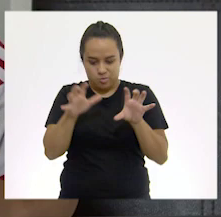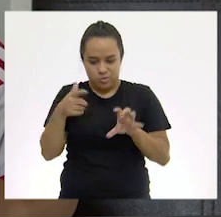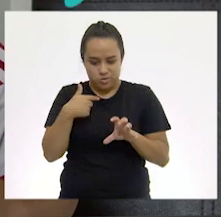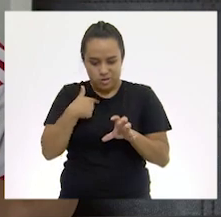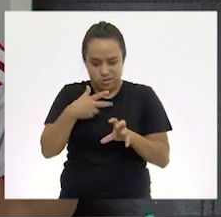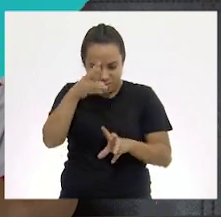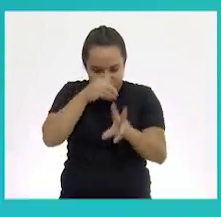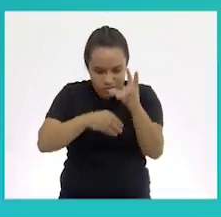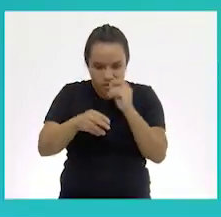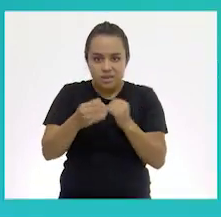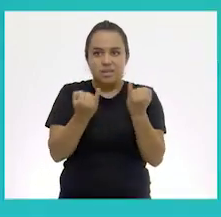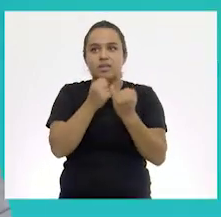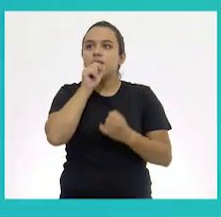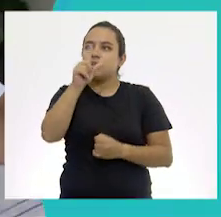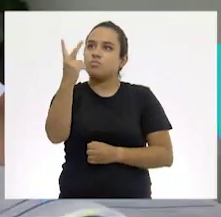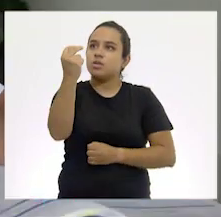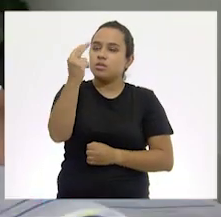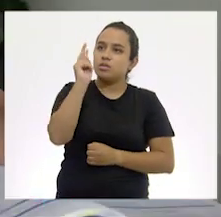ver la tele.